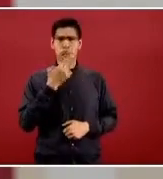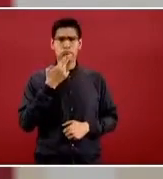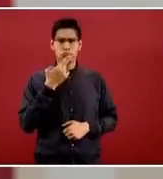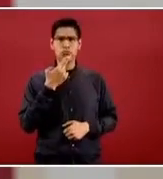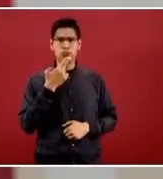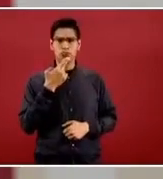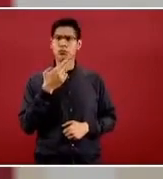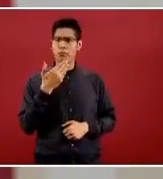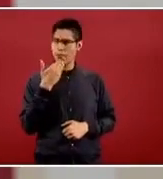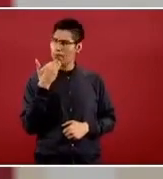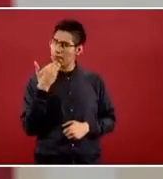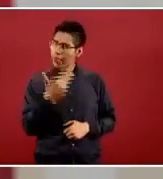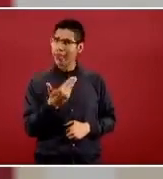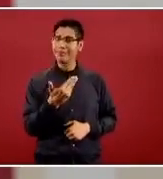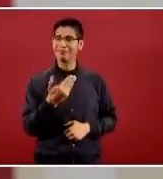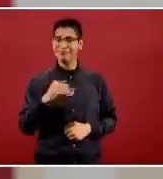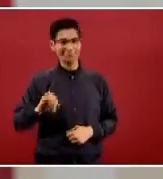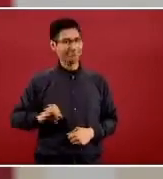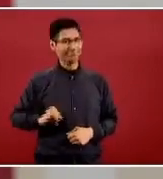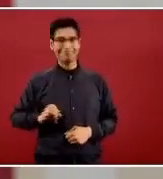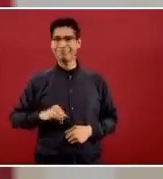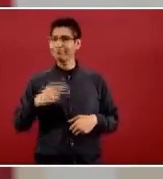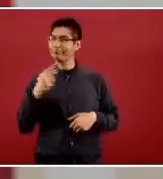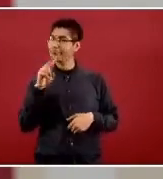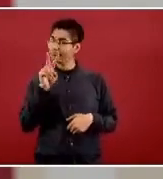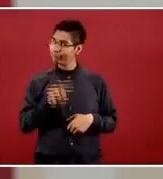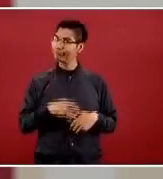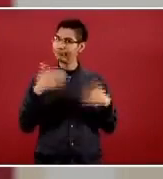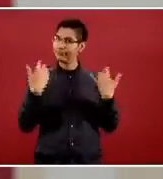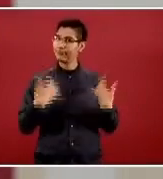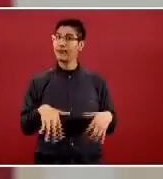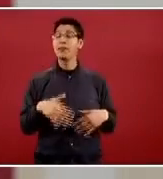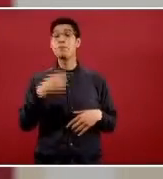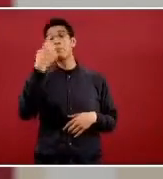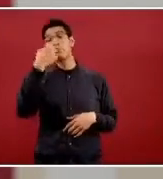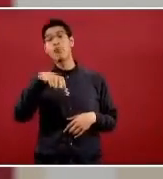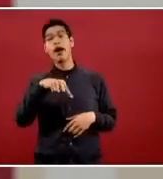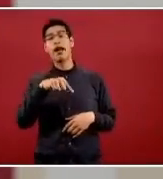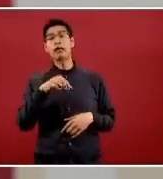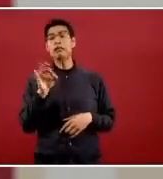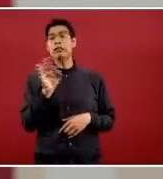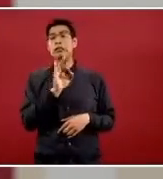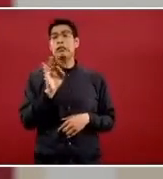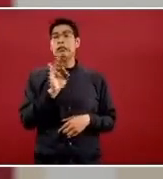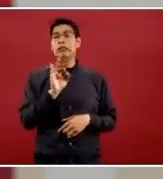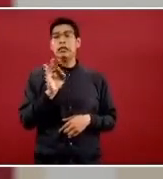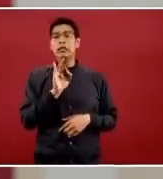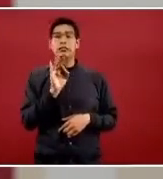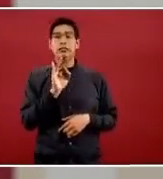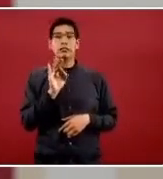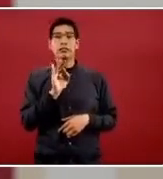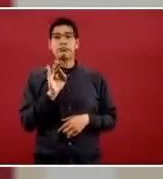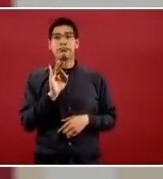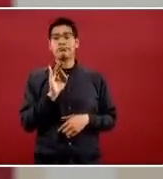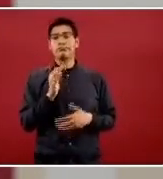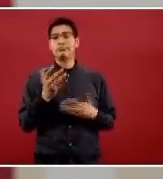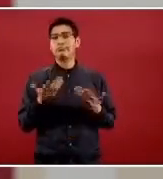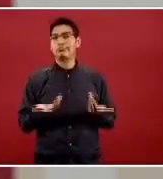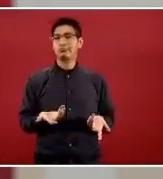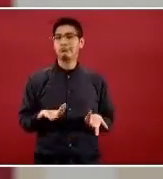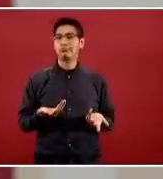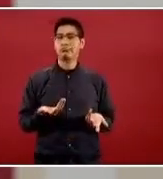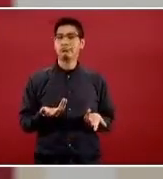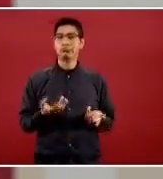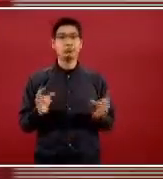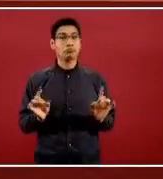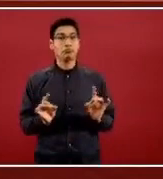muy bien y de forma muy interesante para reconocer a aquellos que por cualquier